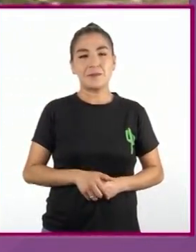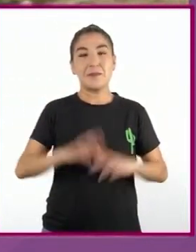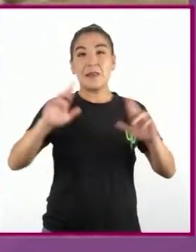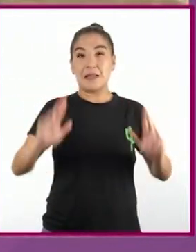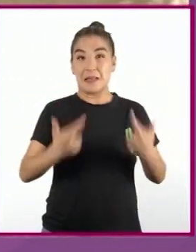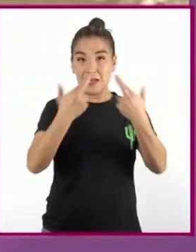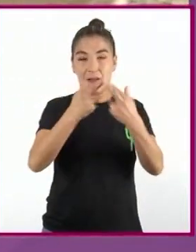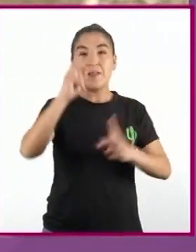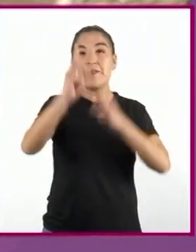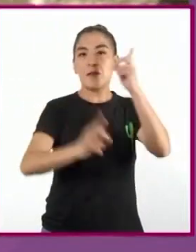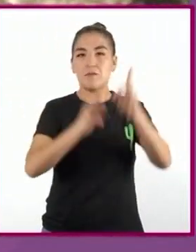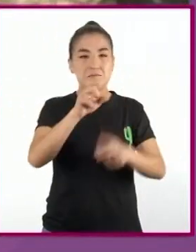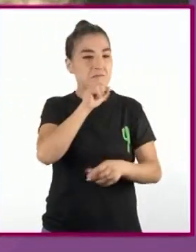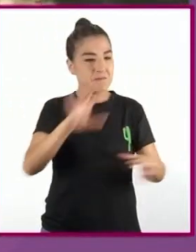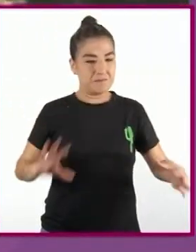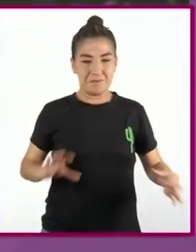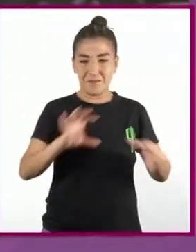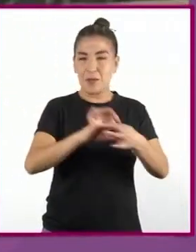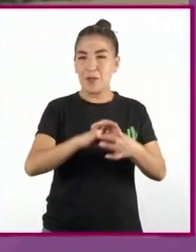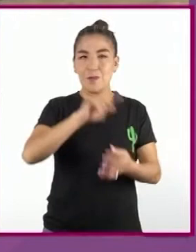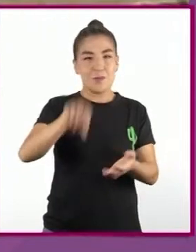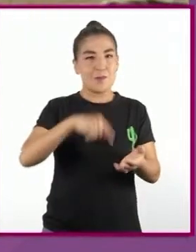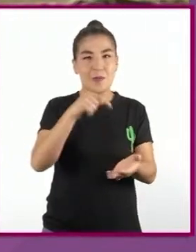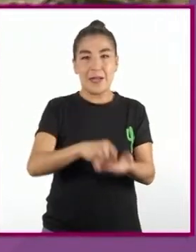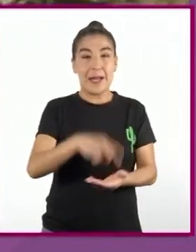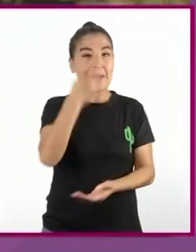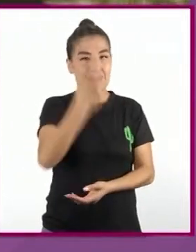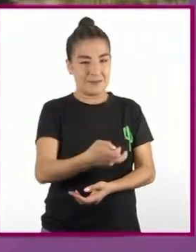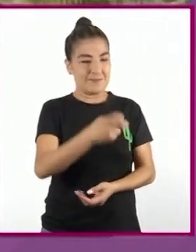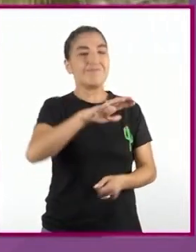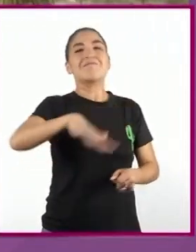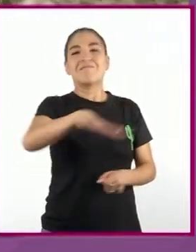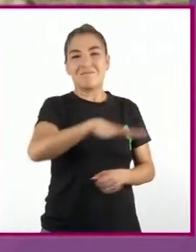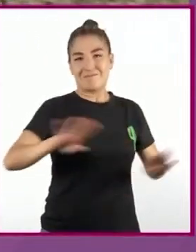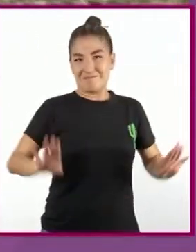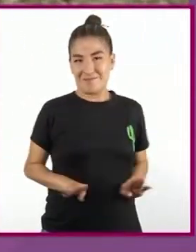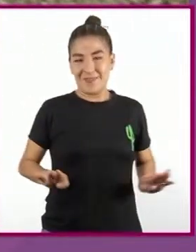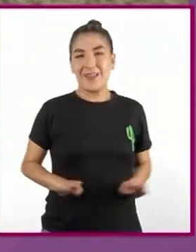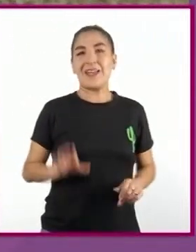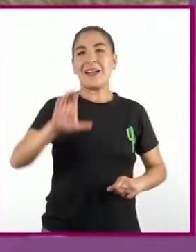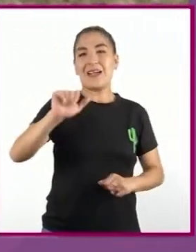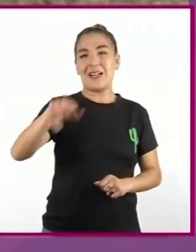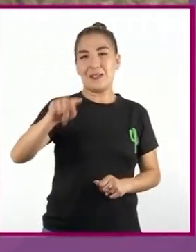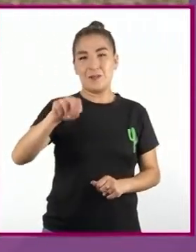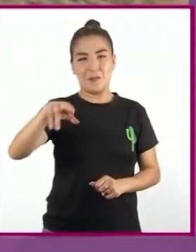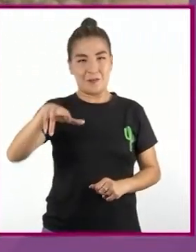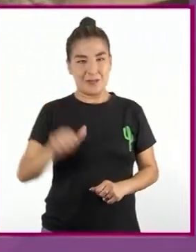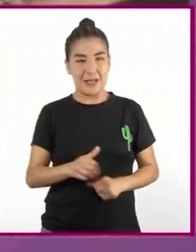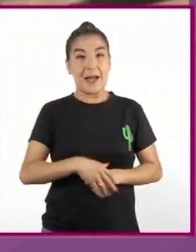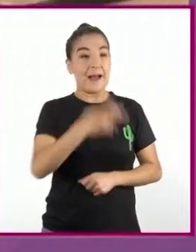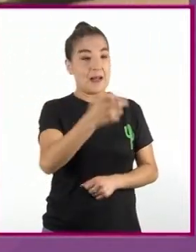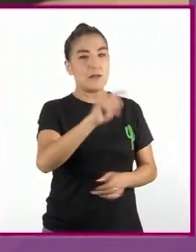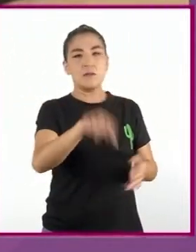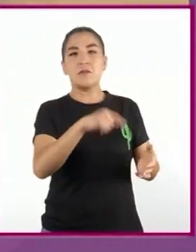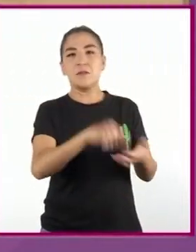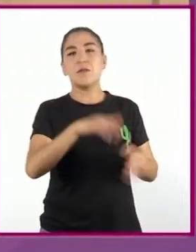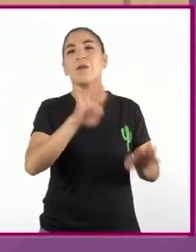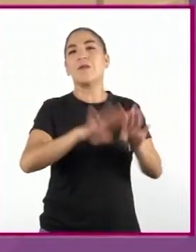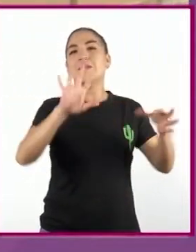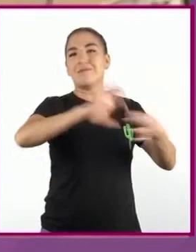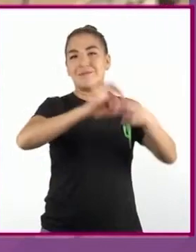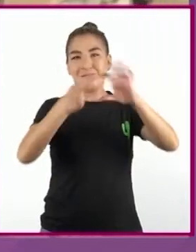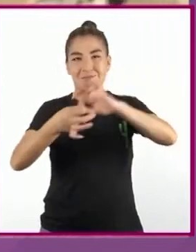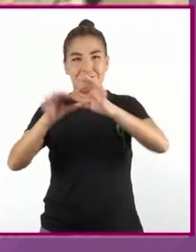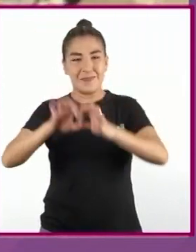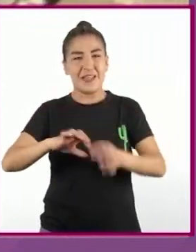Religión y deporte unidos en un ambiente único. Así es Cantona. De ahí que sea considerada una ciudad olímpica,